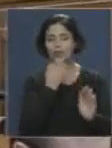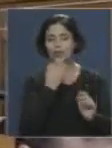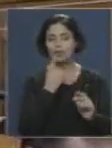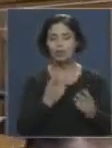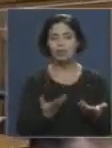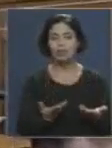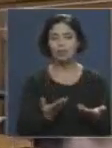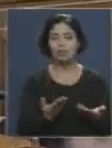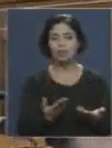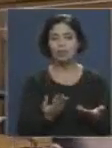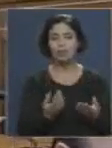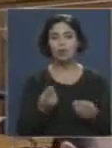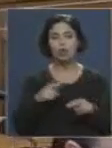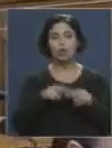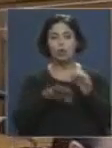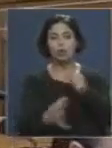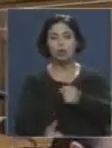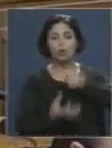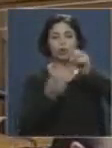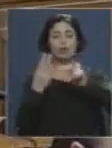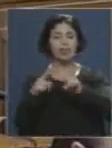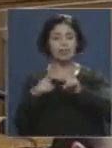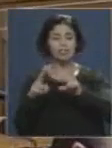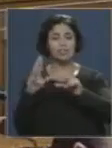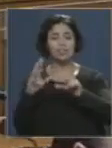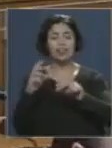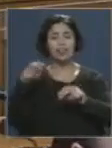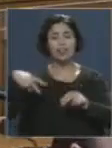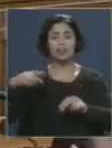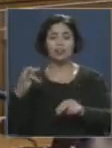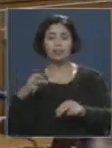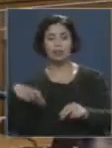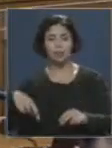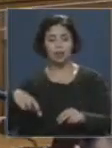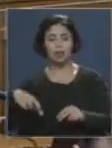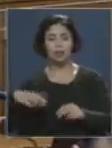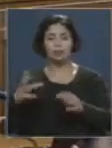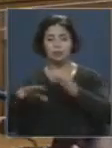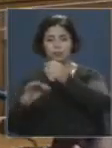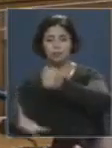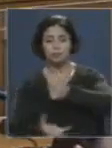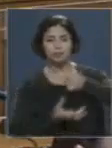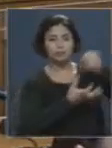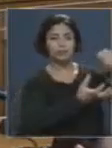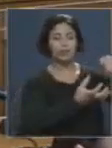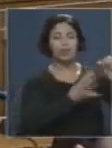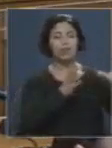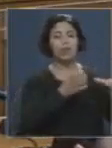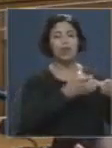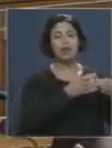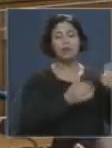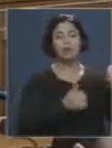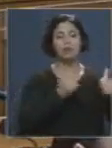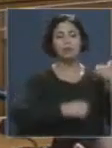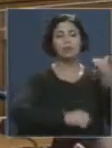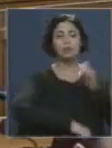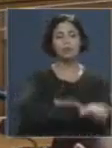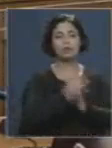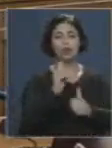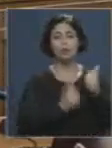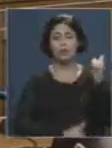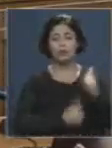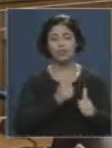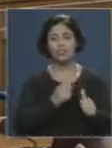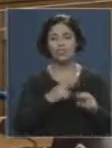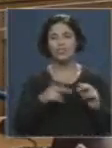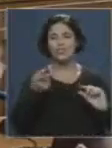que parte de los recursos que genere la NFP vayan al fútbol amateur. Ahí se suscitó